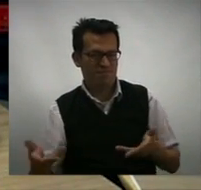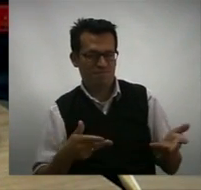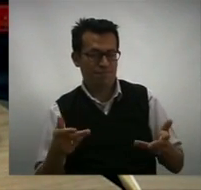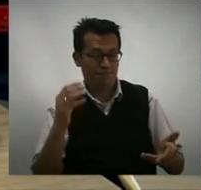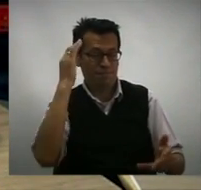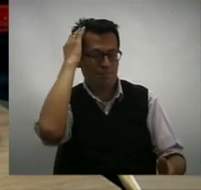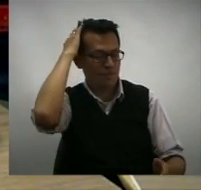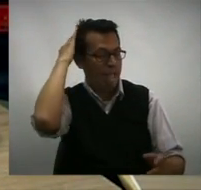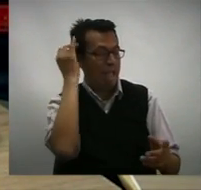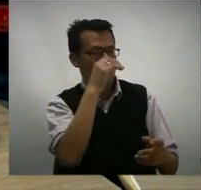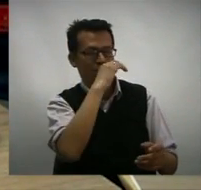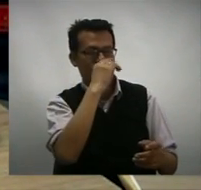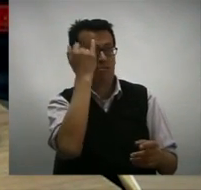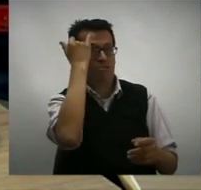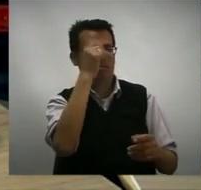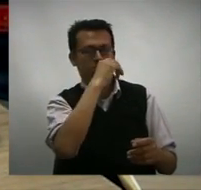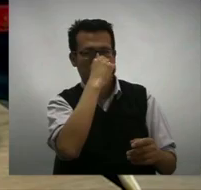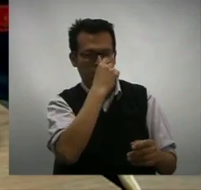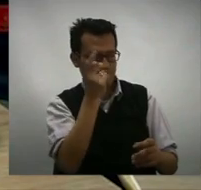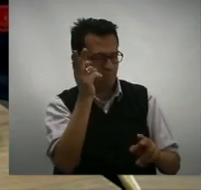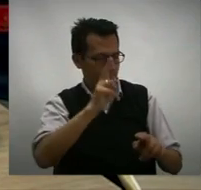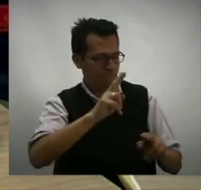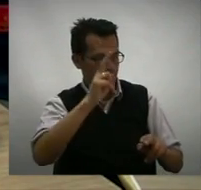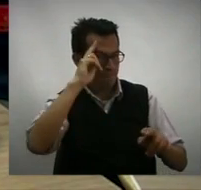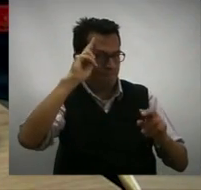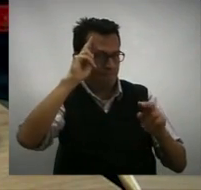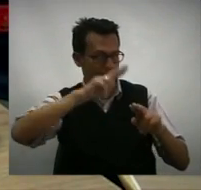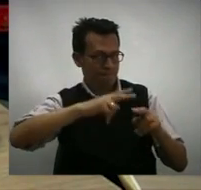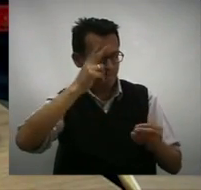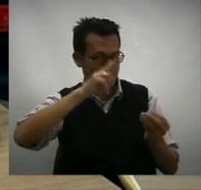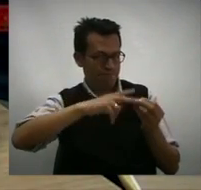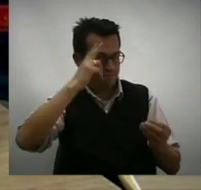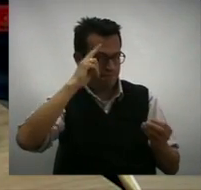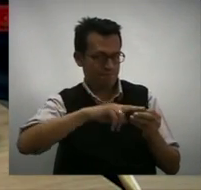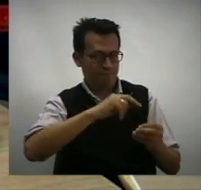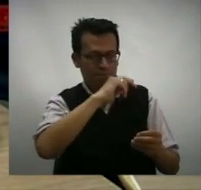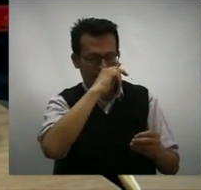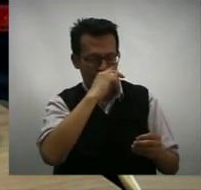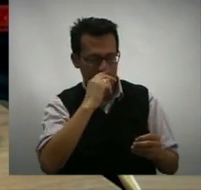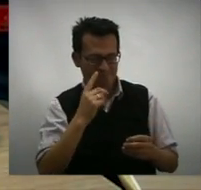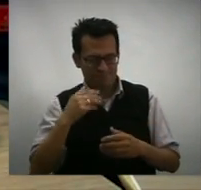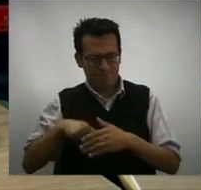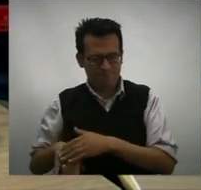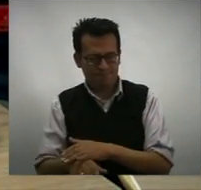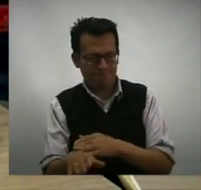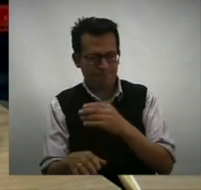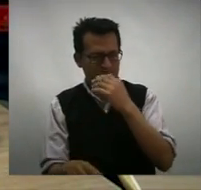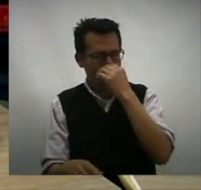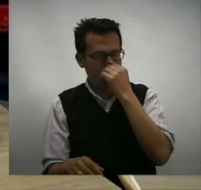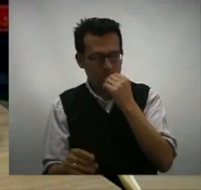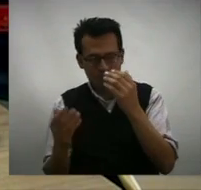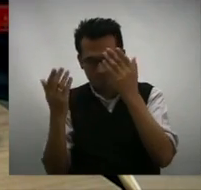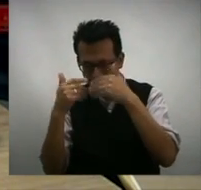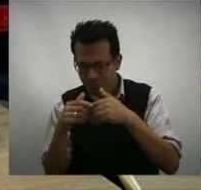y representado por la teología católica. La teatralidad de la Iglesia en su región más oscura del campo político dibuja un